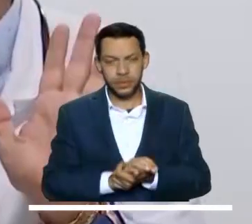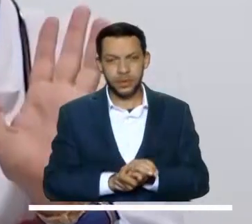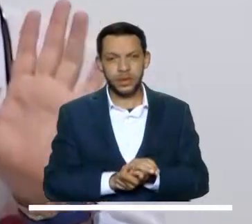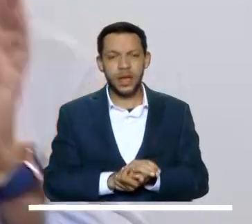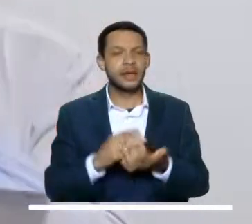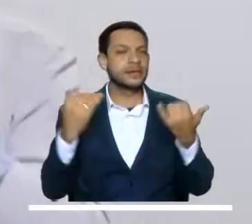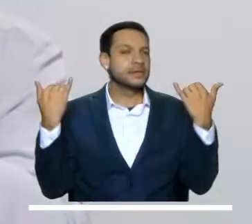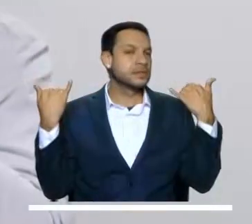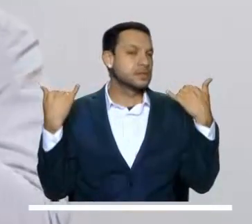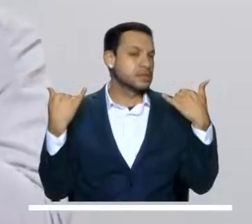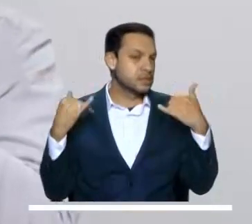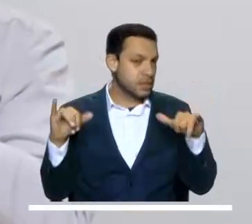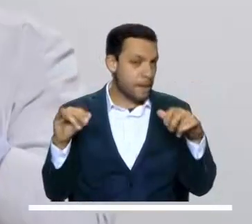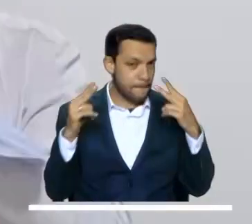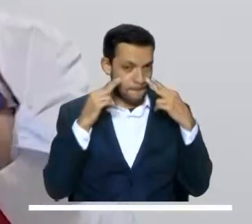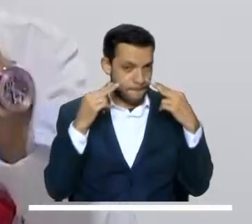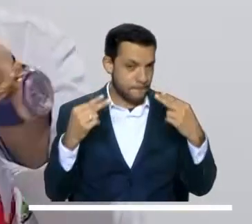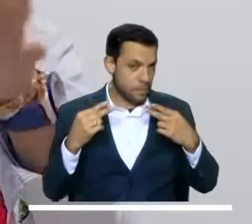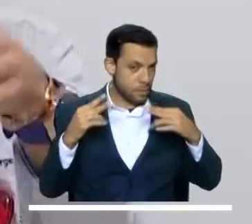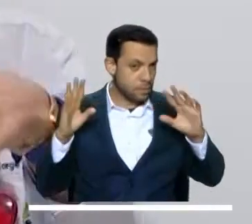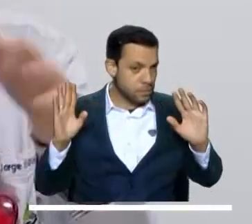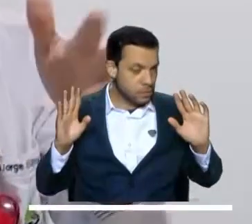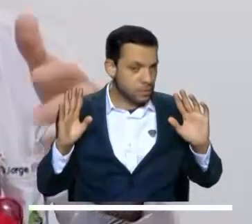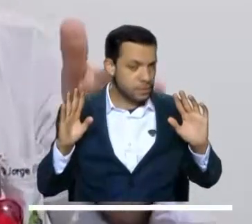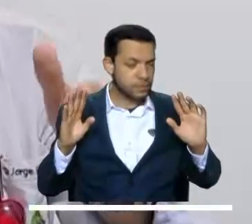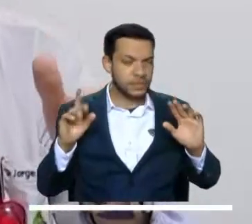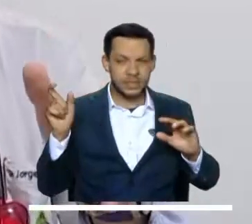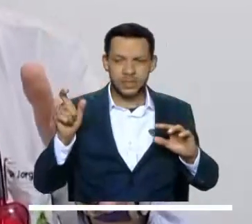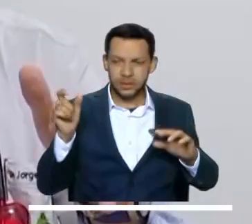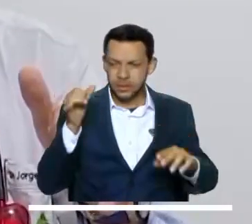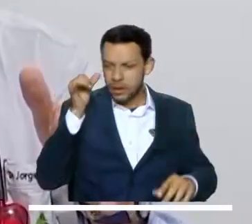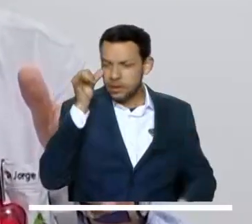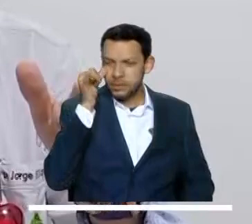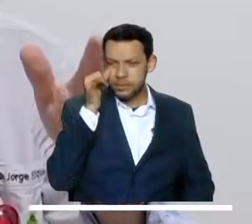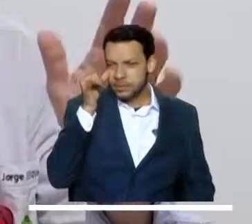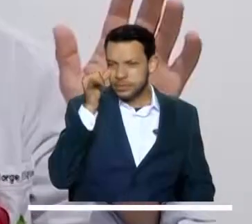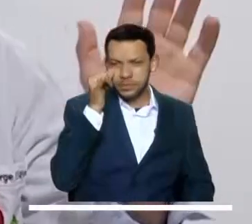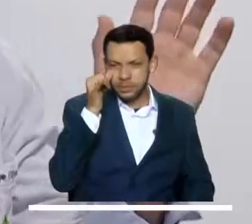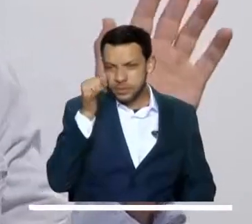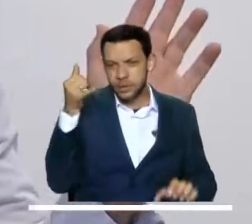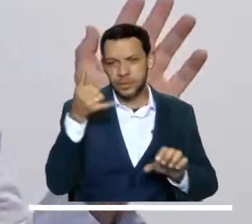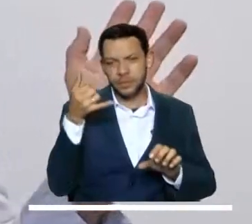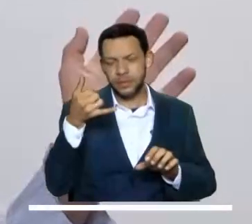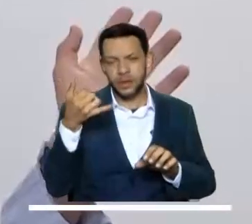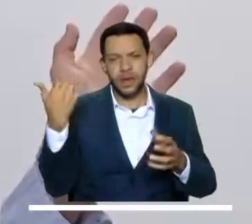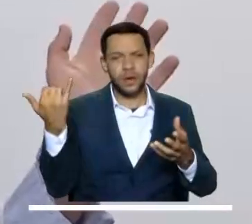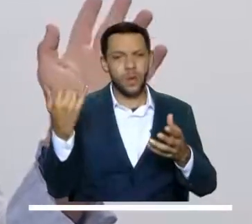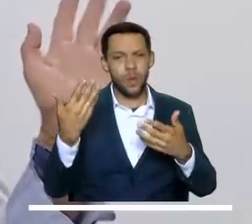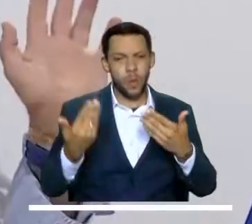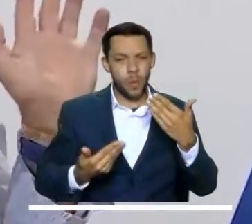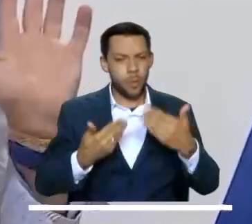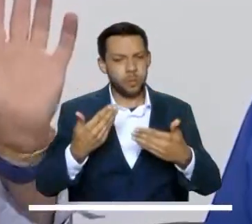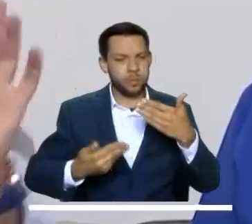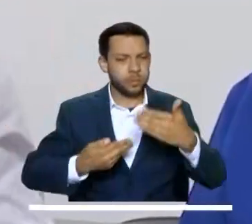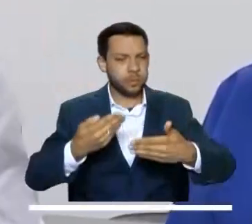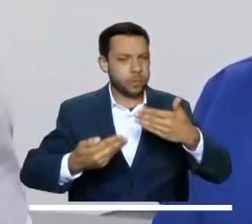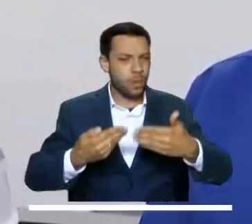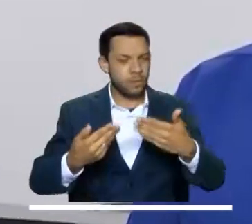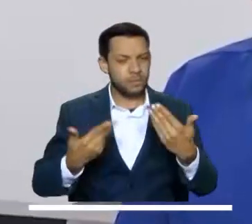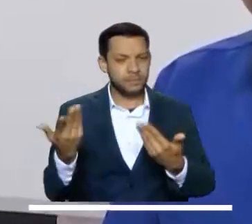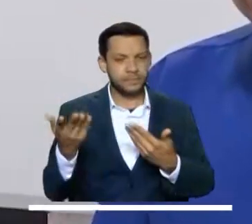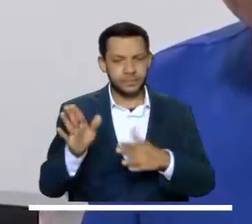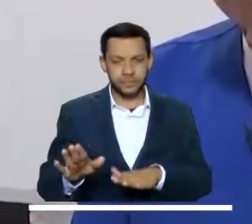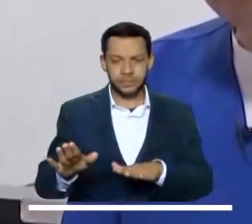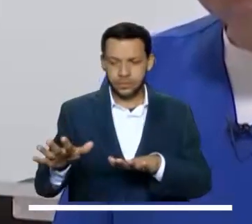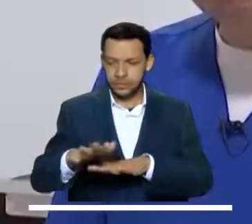ya ustedes se estarán preguntando, ¿y cómo que endoscopia, colonoscopia y demás? Vamos a pasar de esta recepción del consultorio